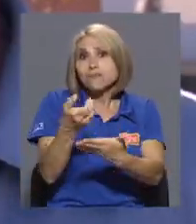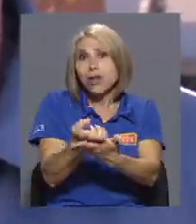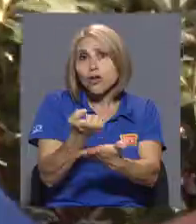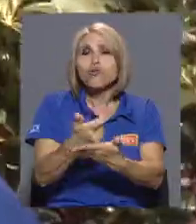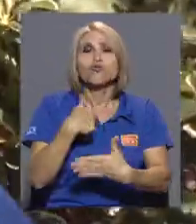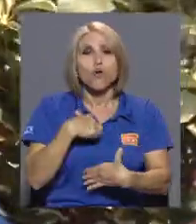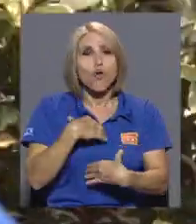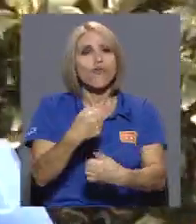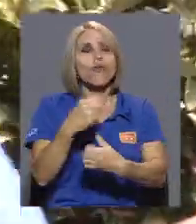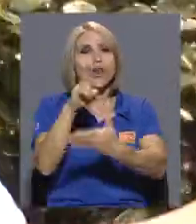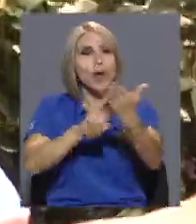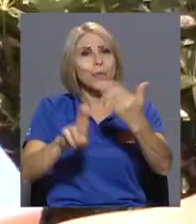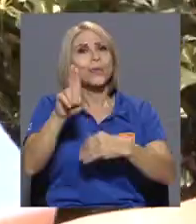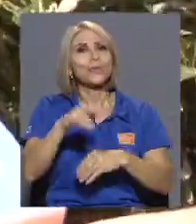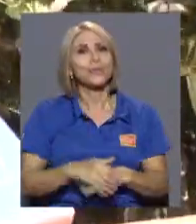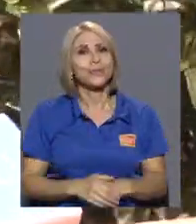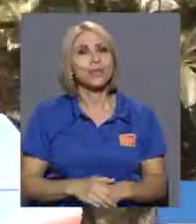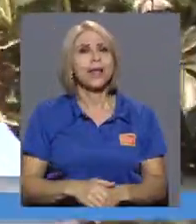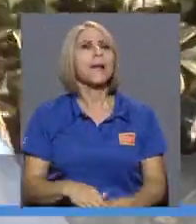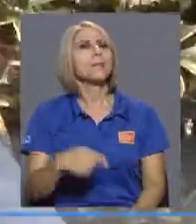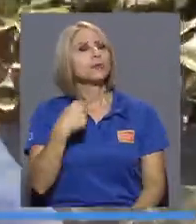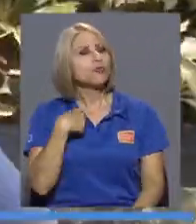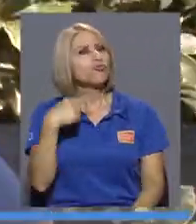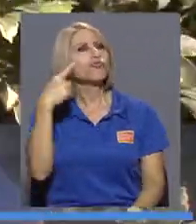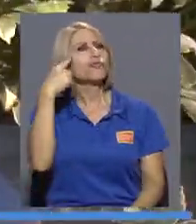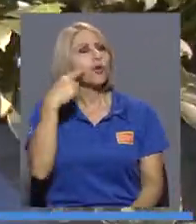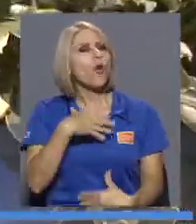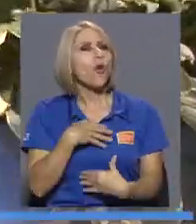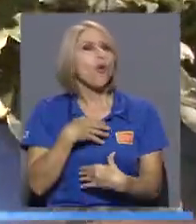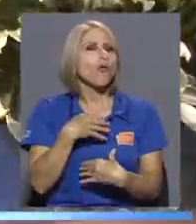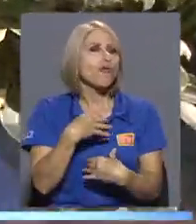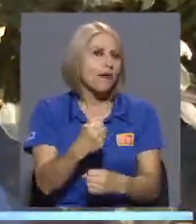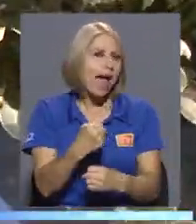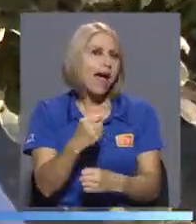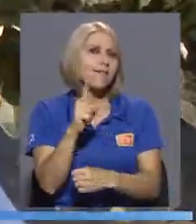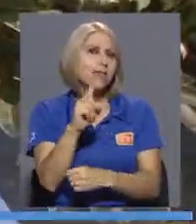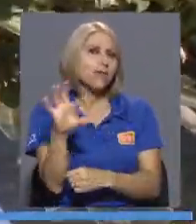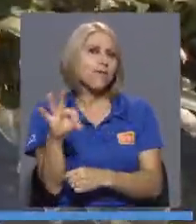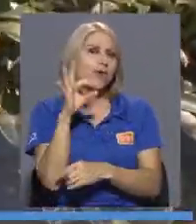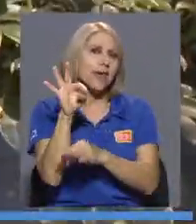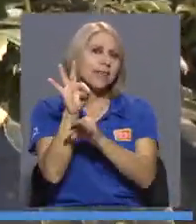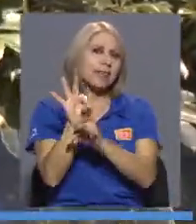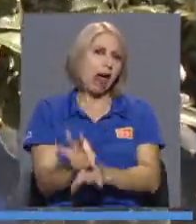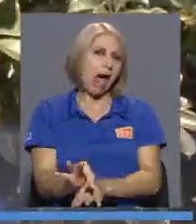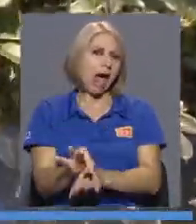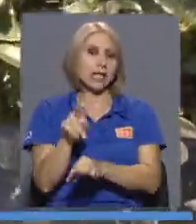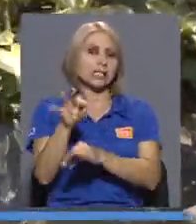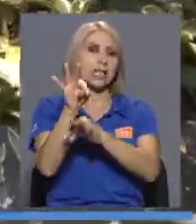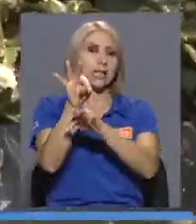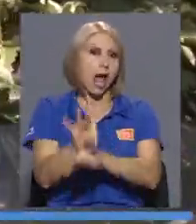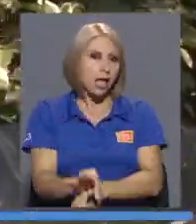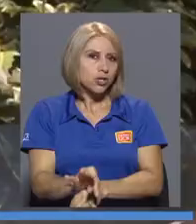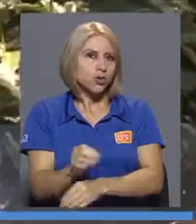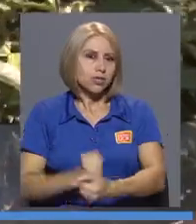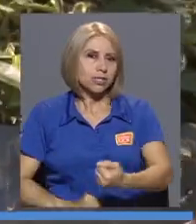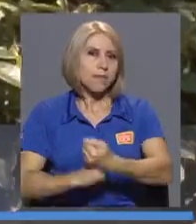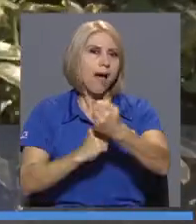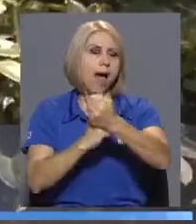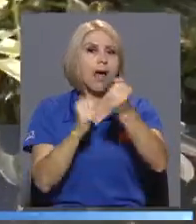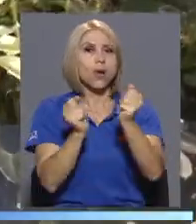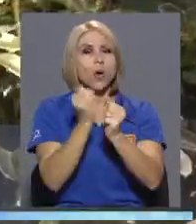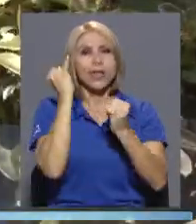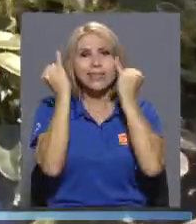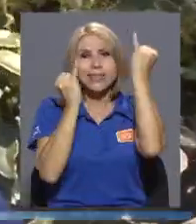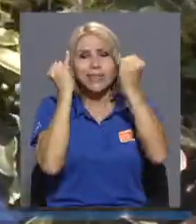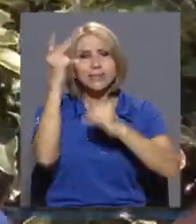confío en algo me parece que es confiable en un sentido tradicional y esta tradición respaldada incluso por ideas políticas